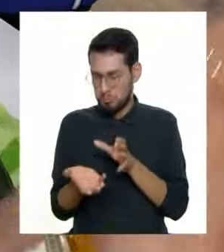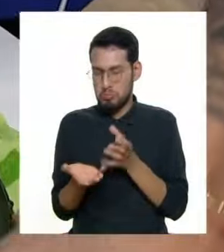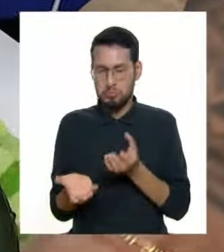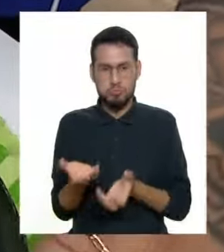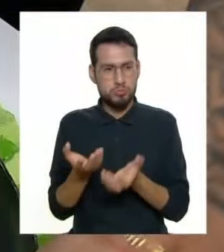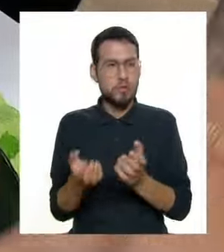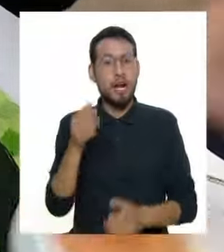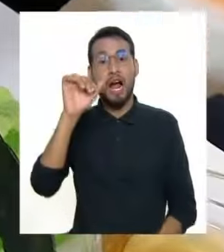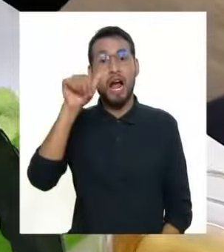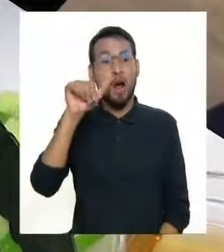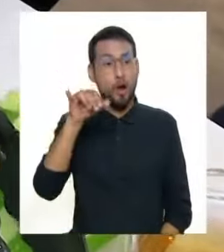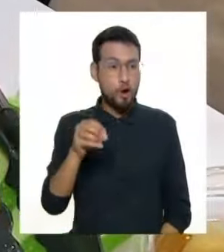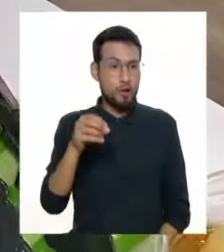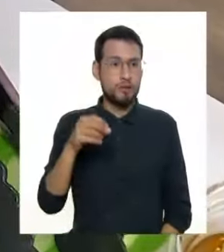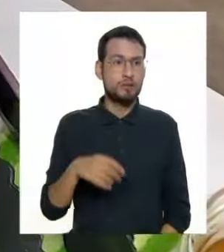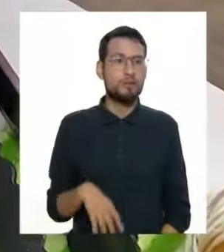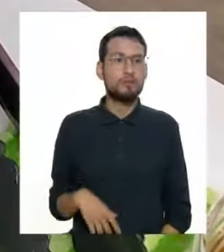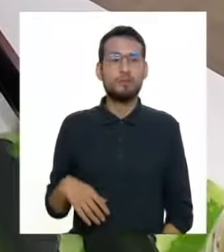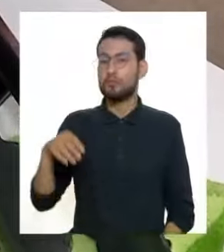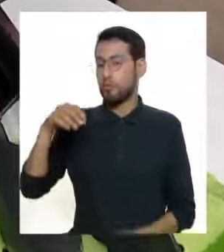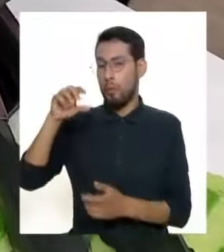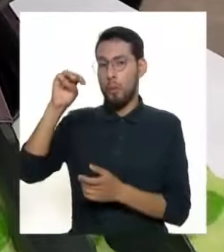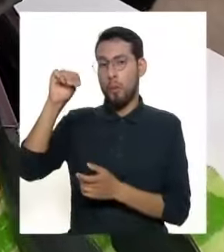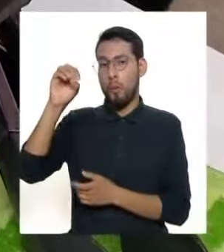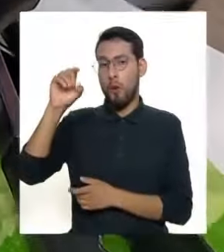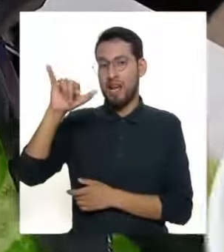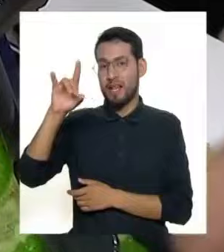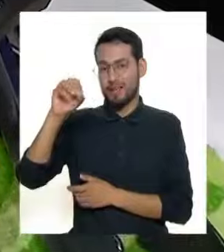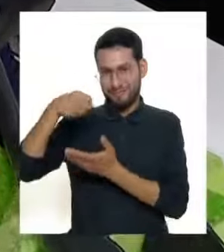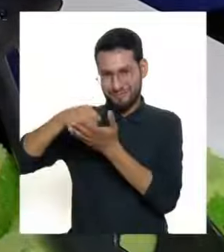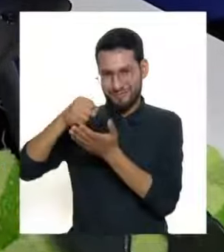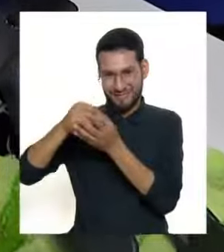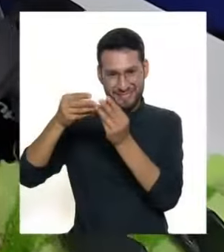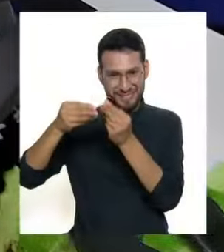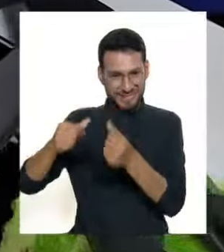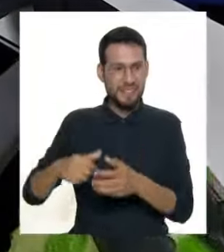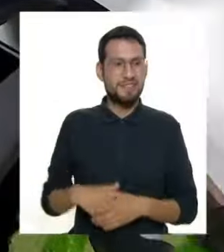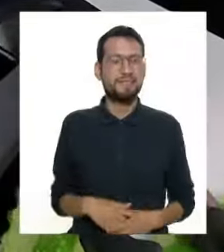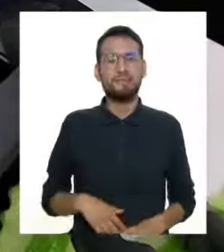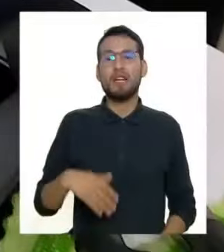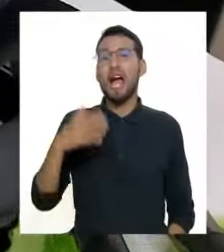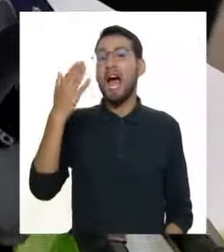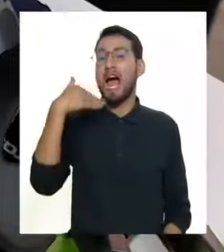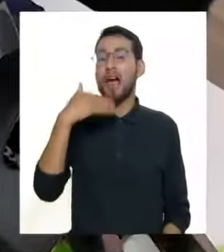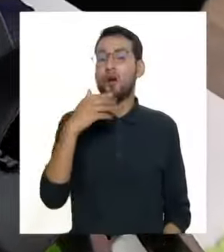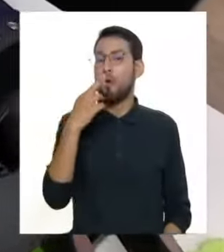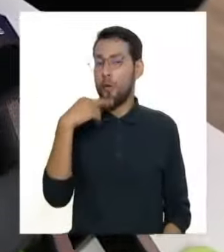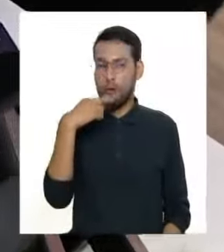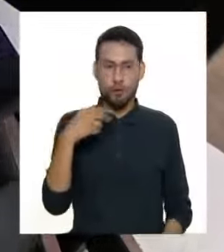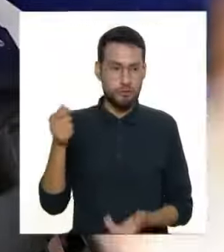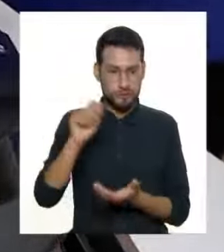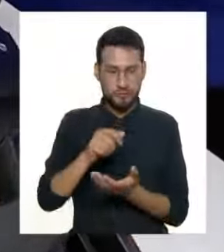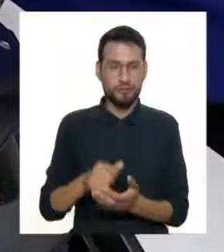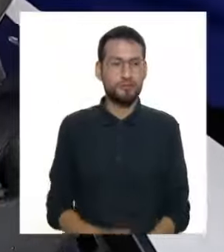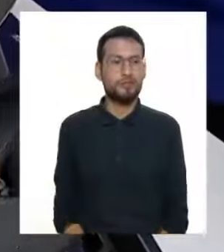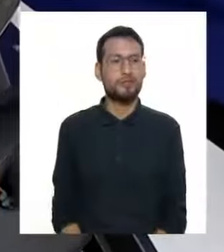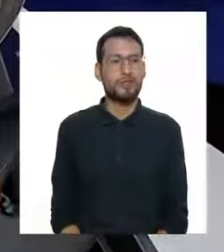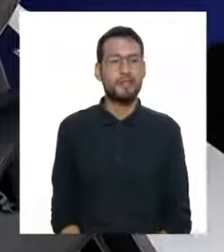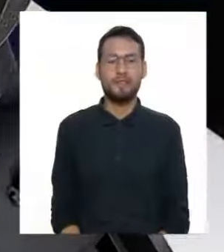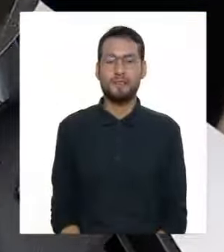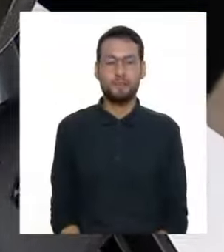ajo. Picado, molido. Molido. Ah, molido ya. Pasta. Ají panca. Panca del mercado número 2. Claro